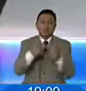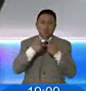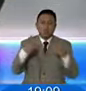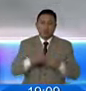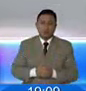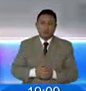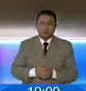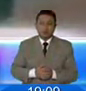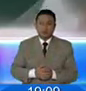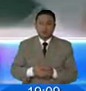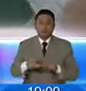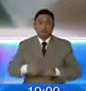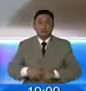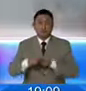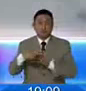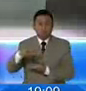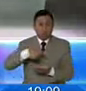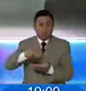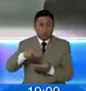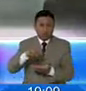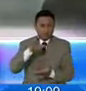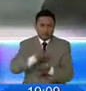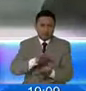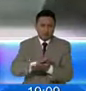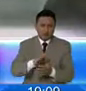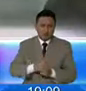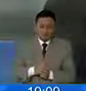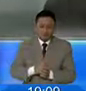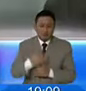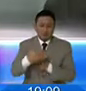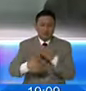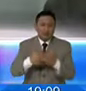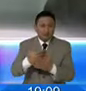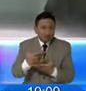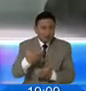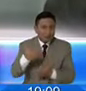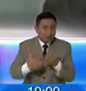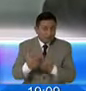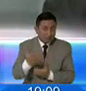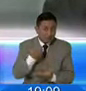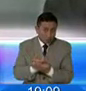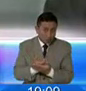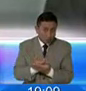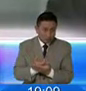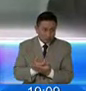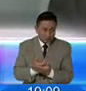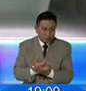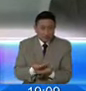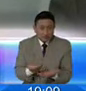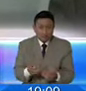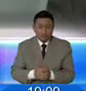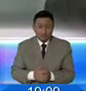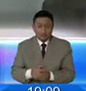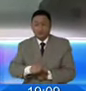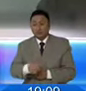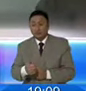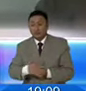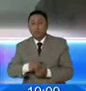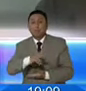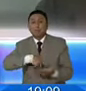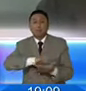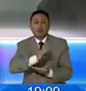que al principio se les pagó sin problema. Después hay inconvenientes económicos, los otros son pagados